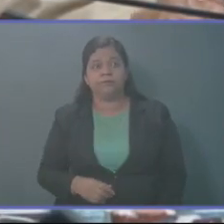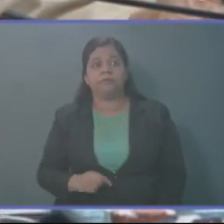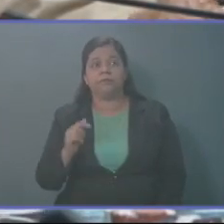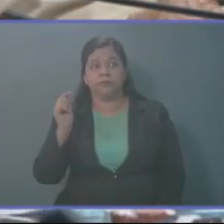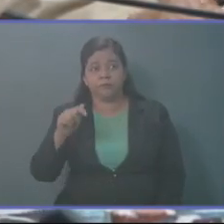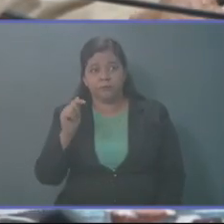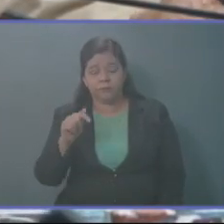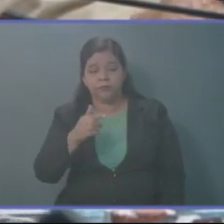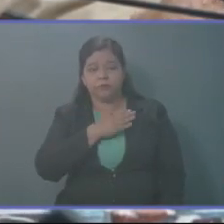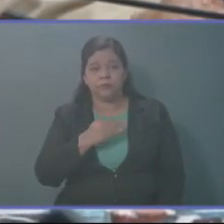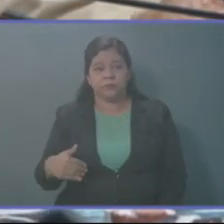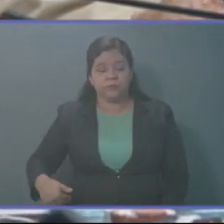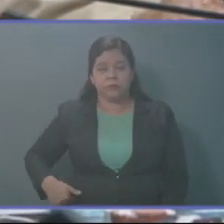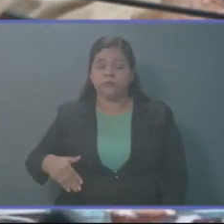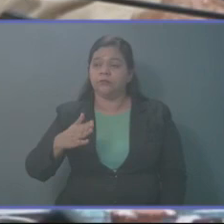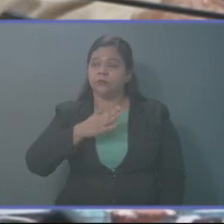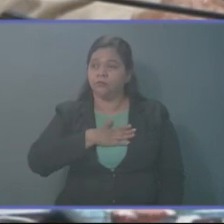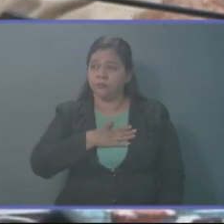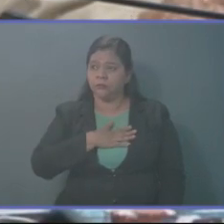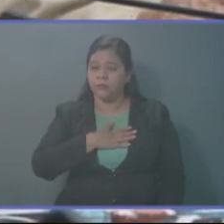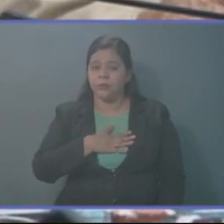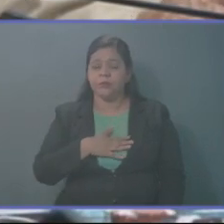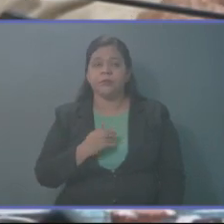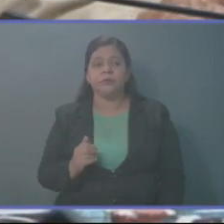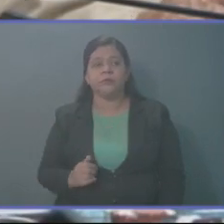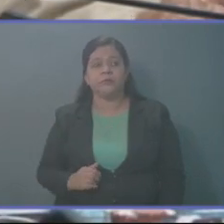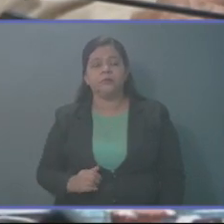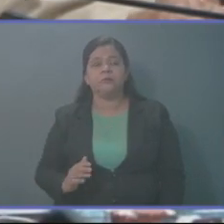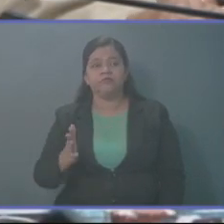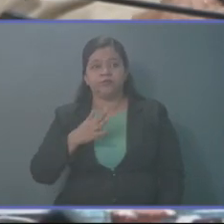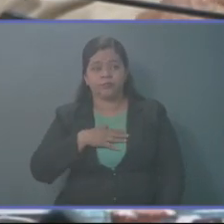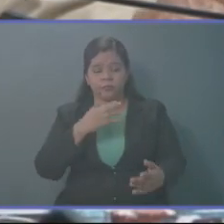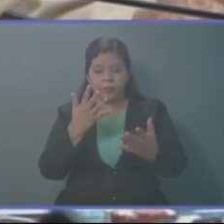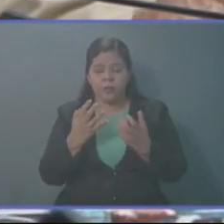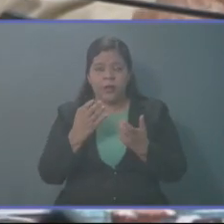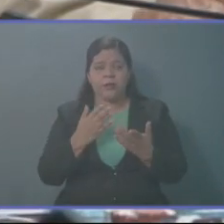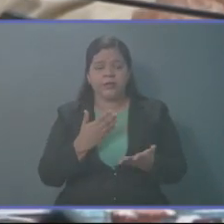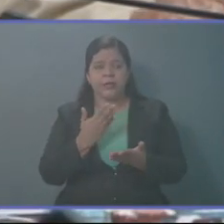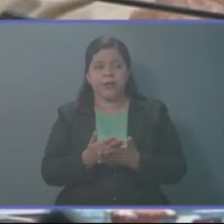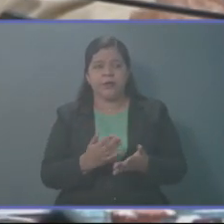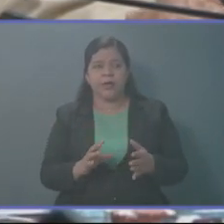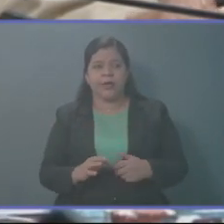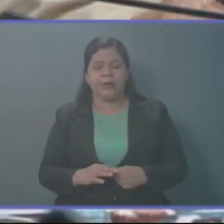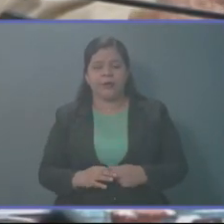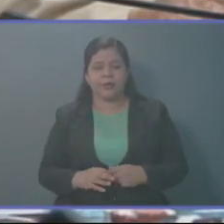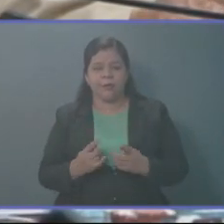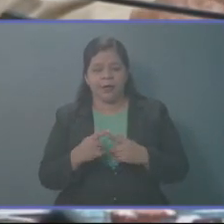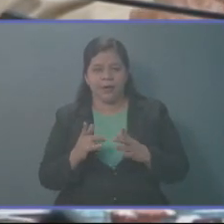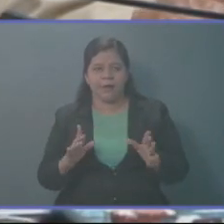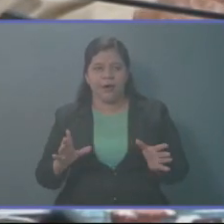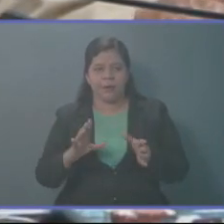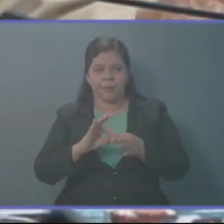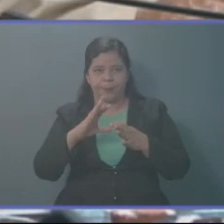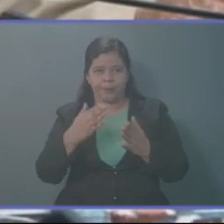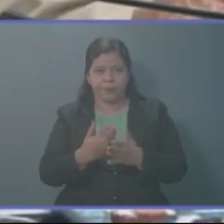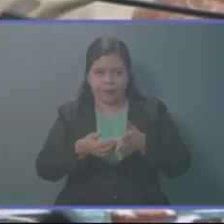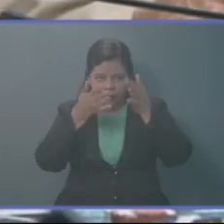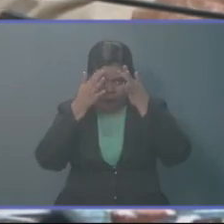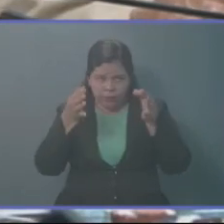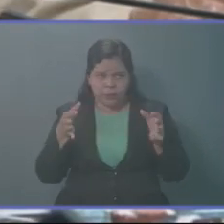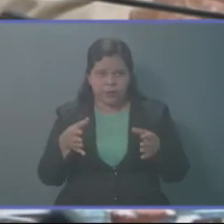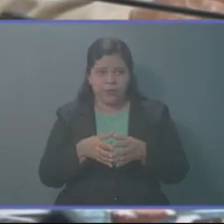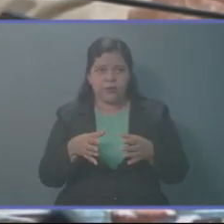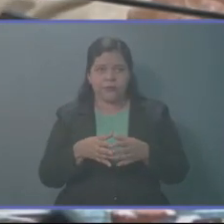eso, presidente, yo lo que le quiero proponer es que votemos el dictamen tal cual